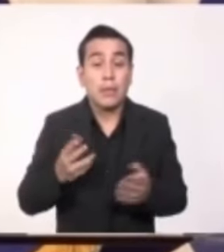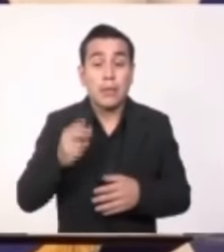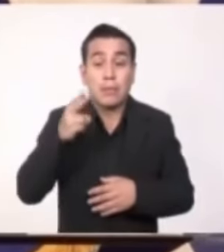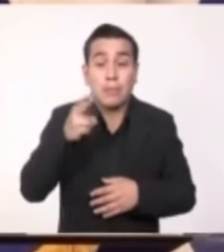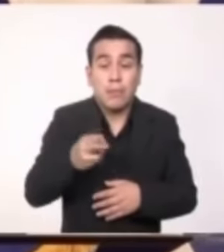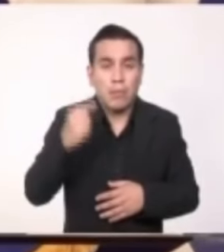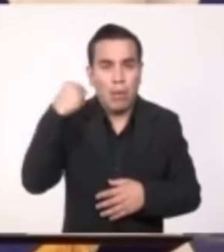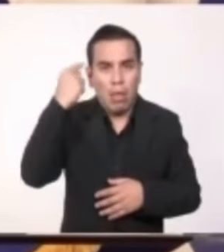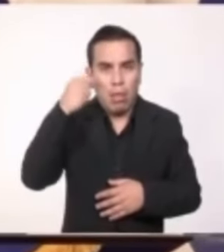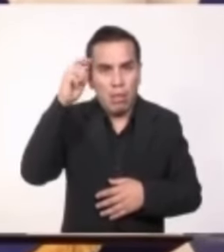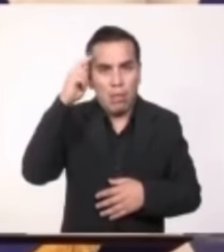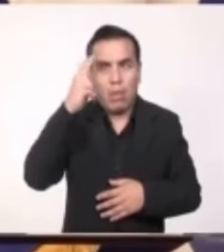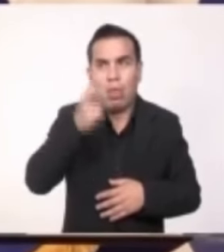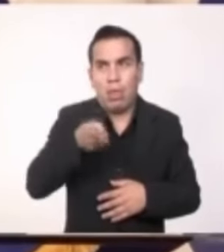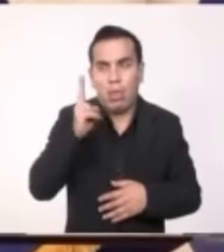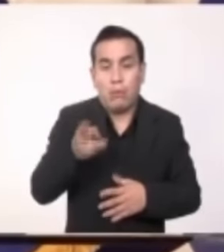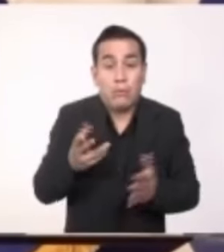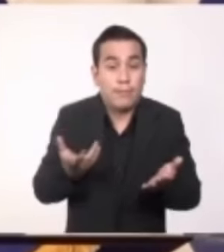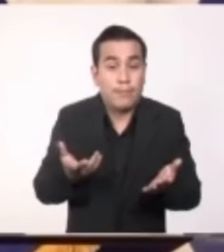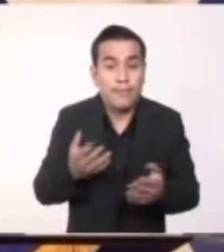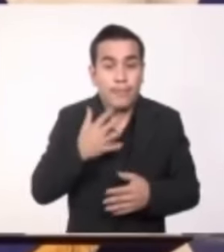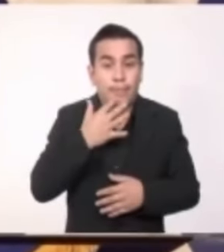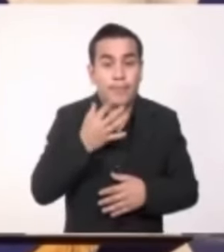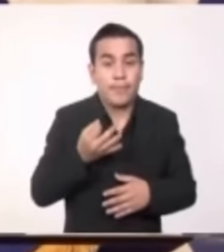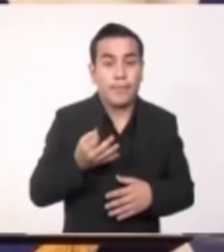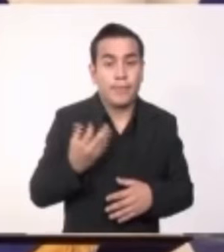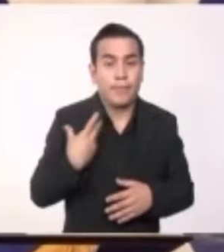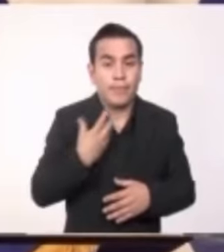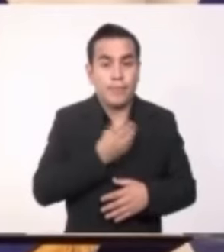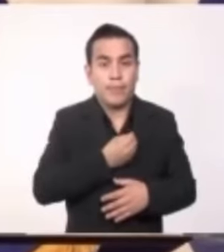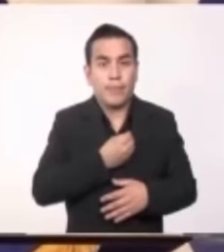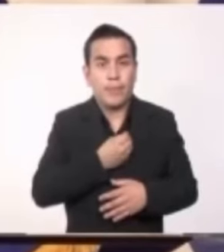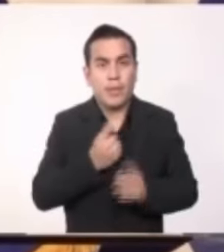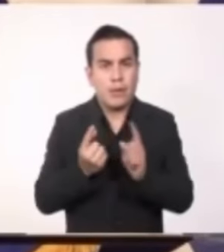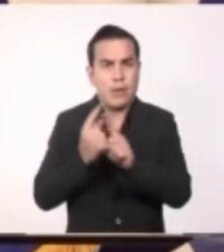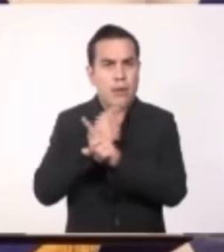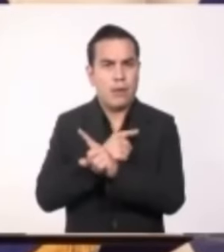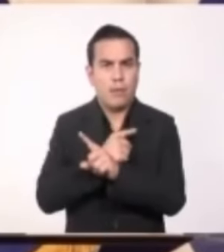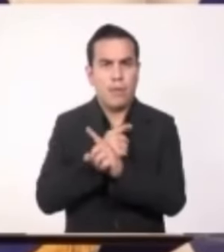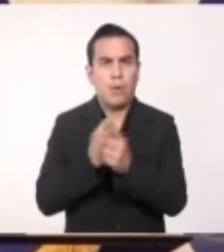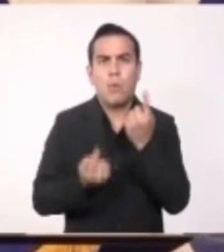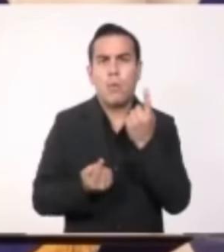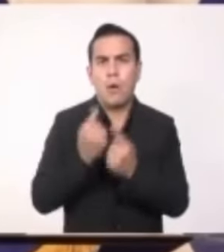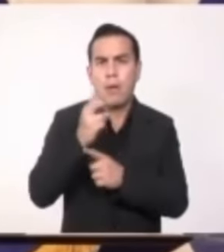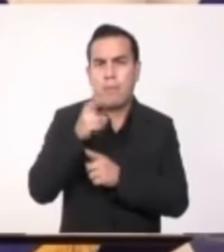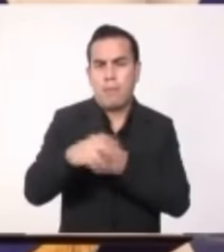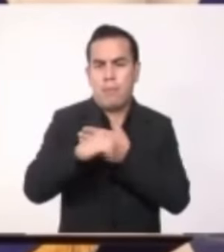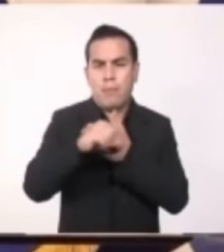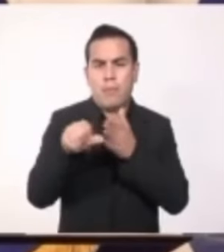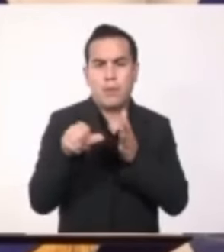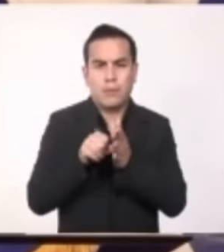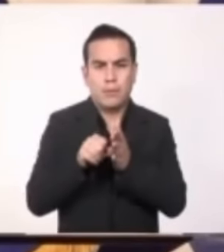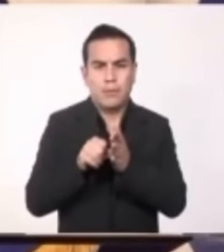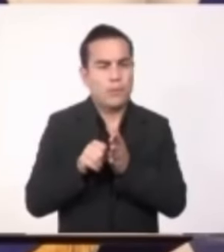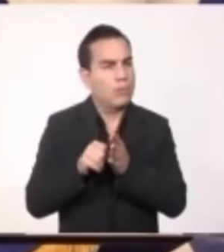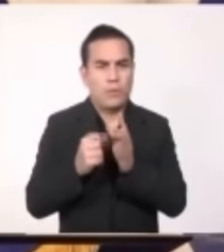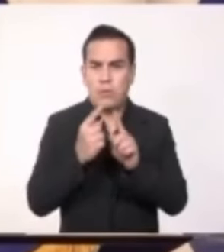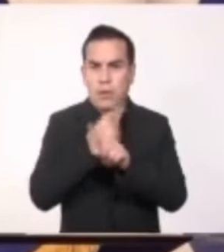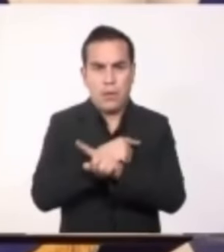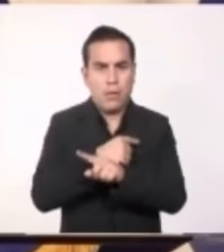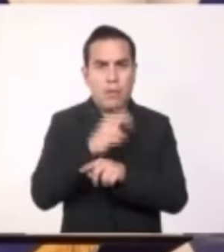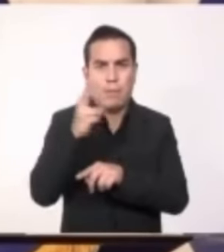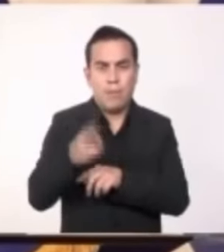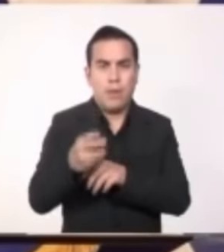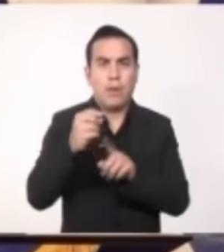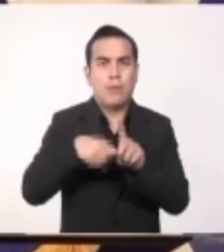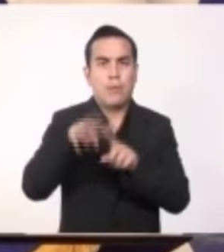las mismas cosas y amplia espera un resultado diferente nosotros no íbamos a cambiar con la misma asamblea no íbamos a cambiar con